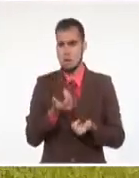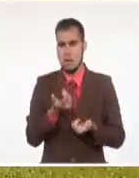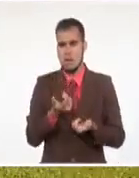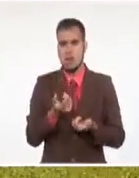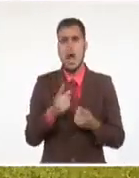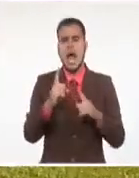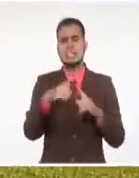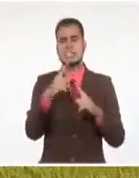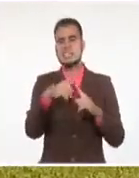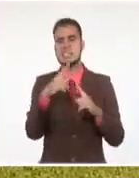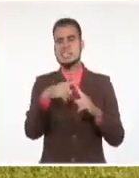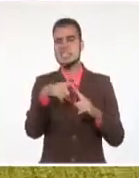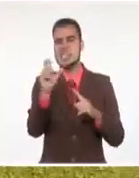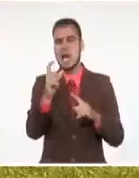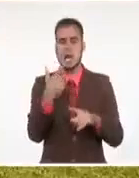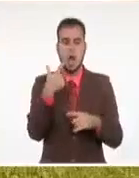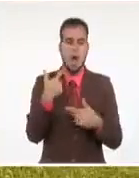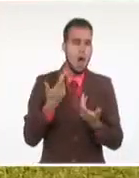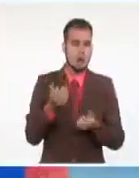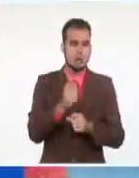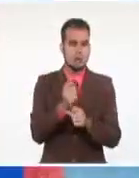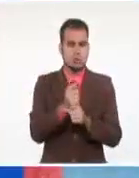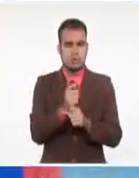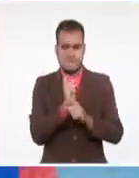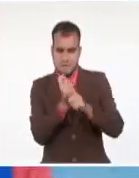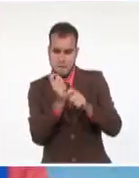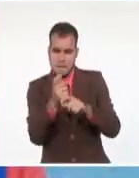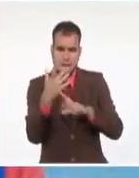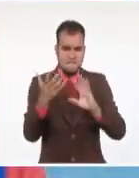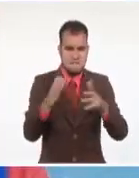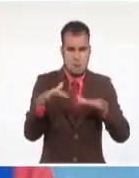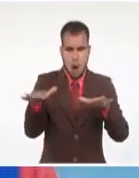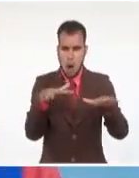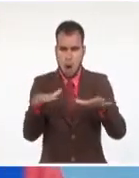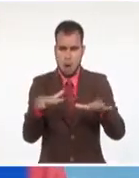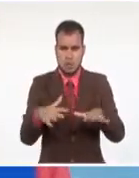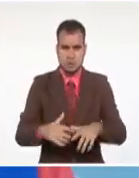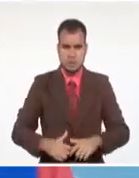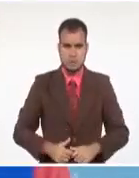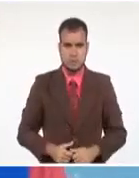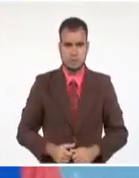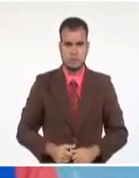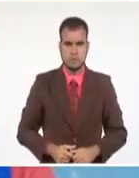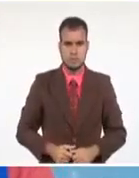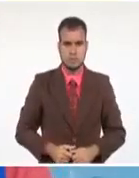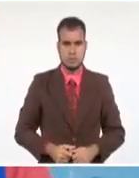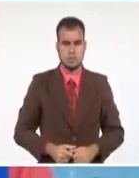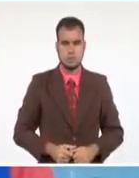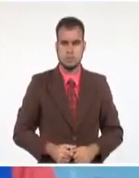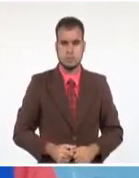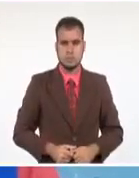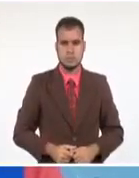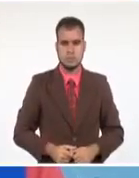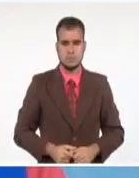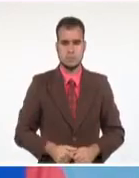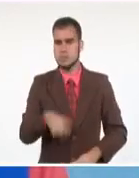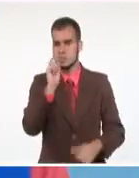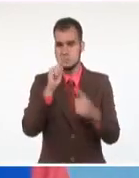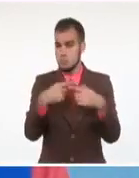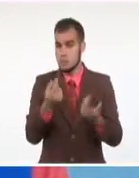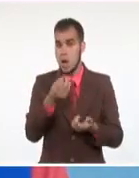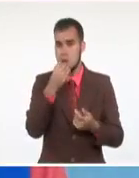tácticos, cómo trabajar cada uno de ellos en función del equipo pelota para realizar